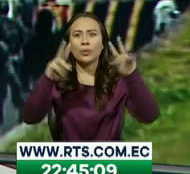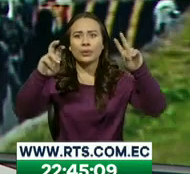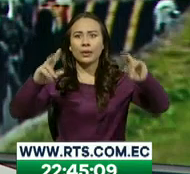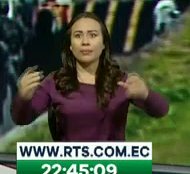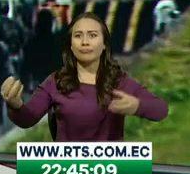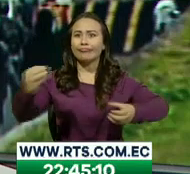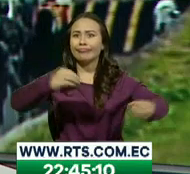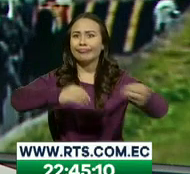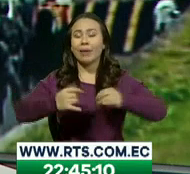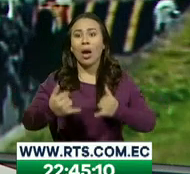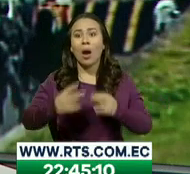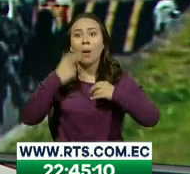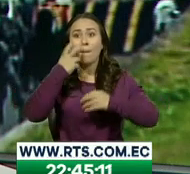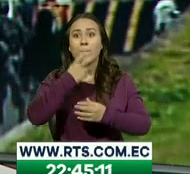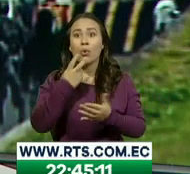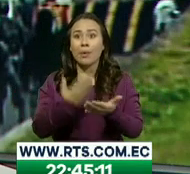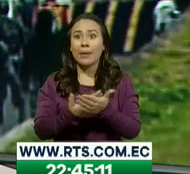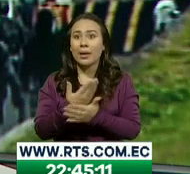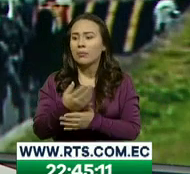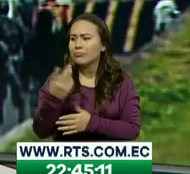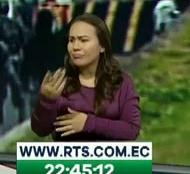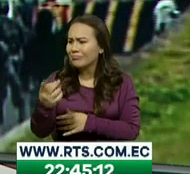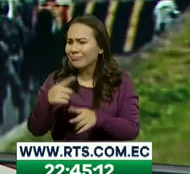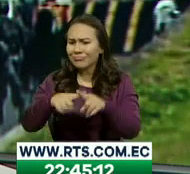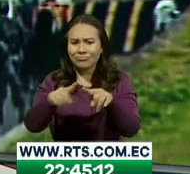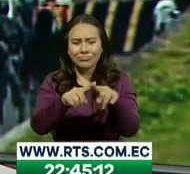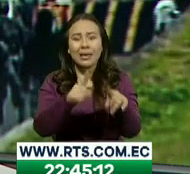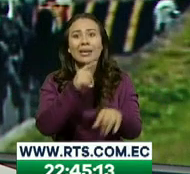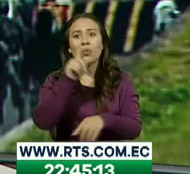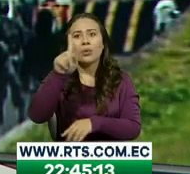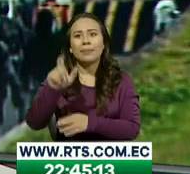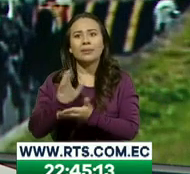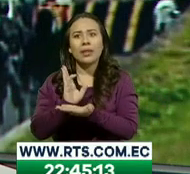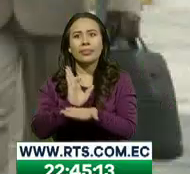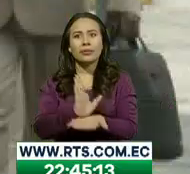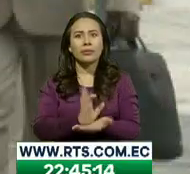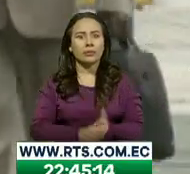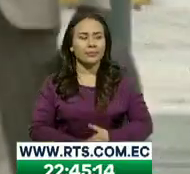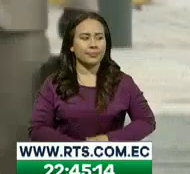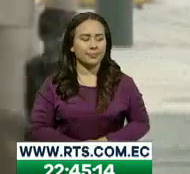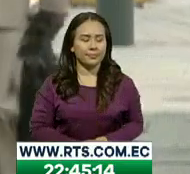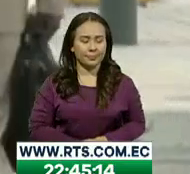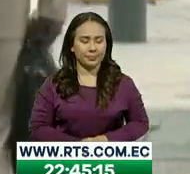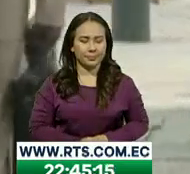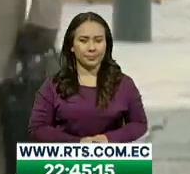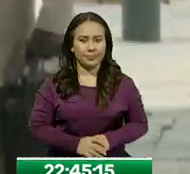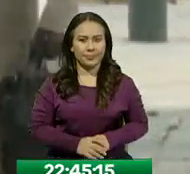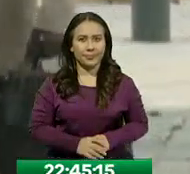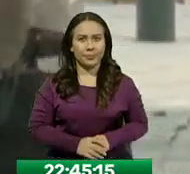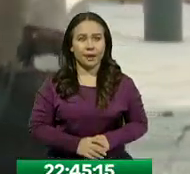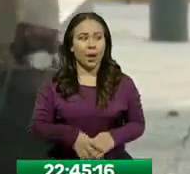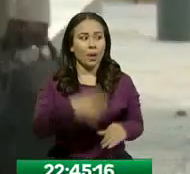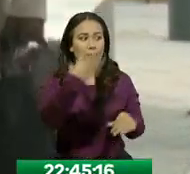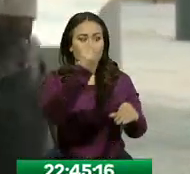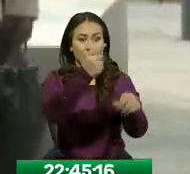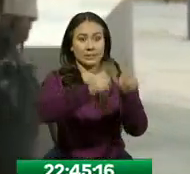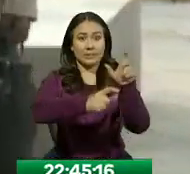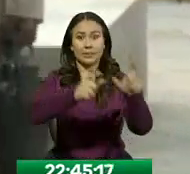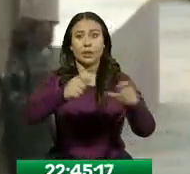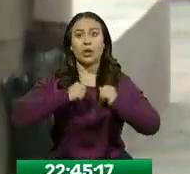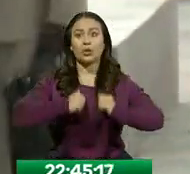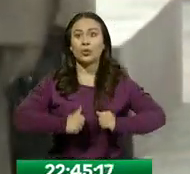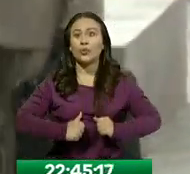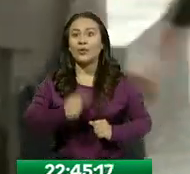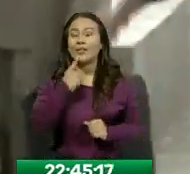casos, indicios de prueba nuevos y la versión de un testigo protegido. Varias personas que afirman ser víctimas del